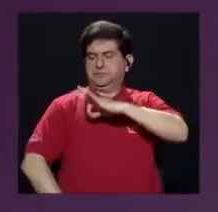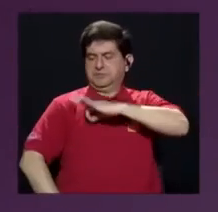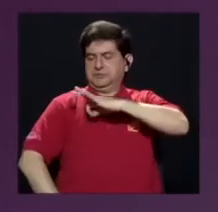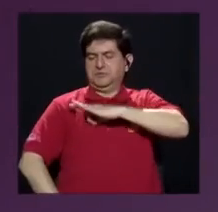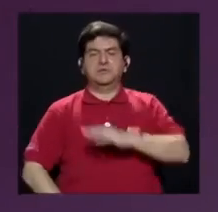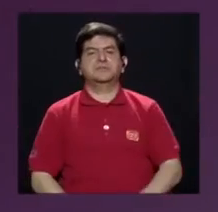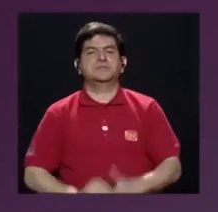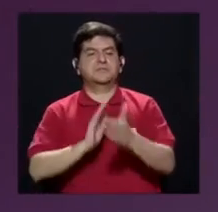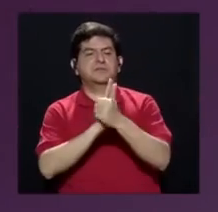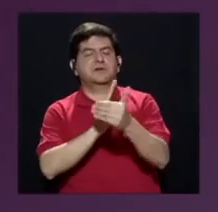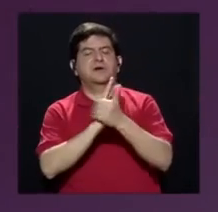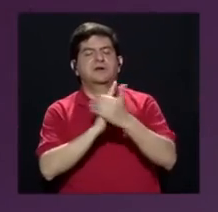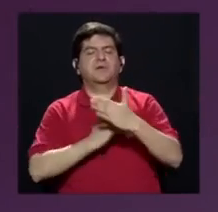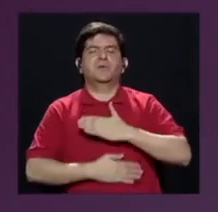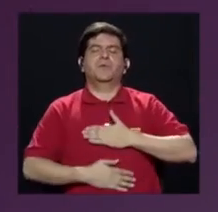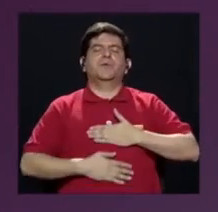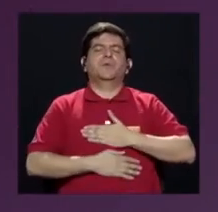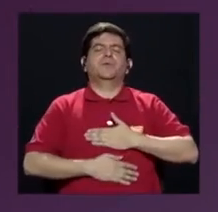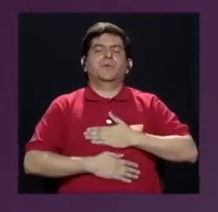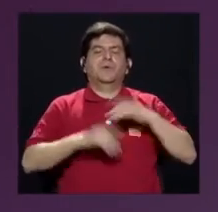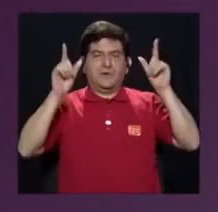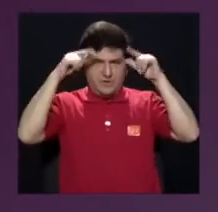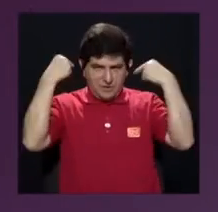bienestar, la capacidad de gozo.